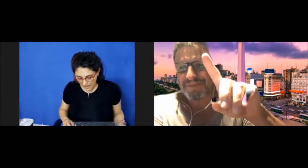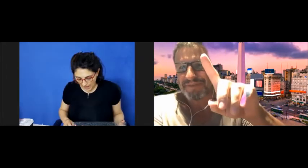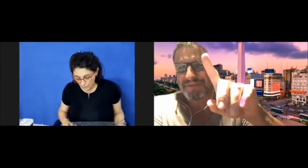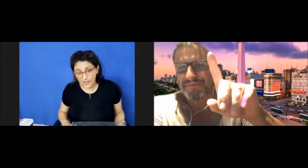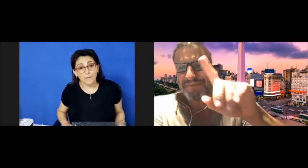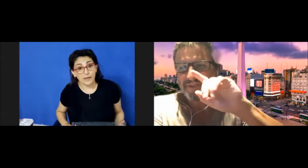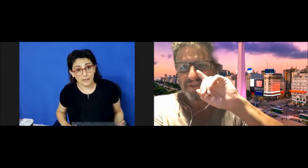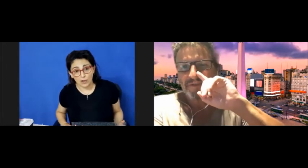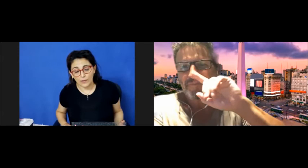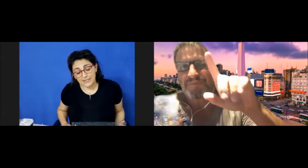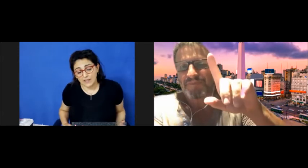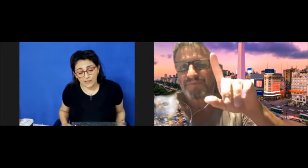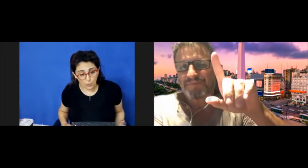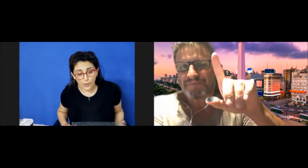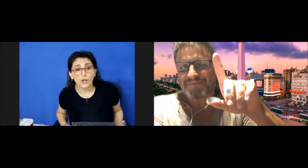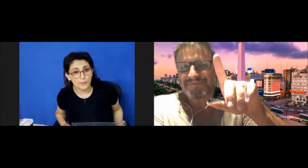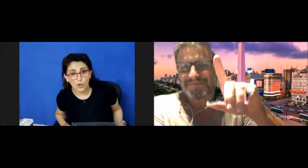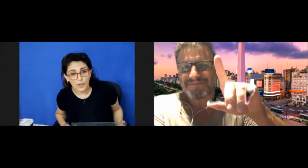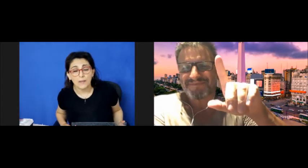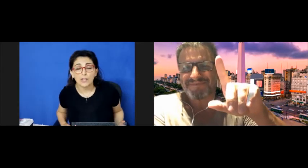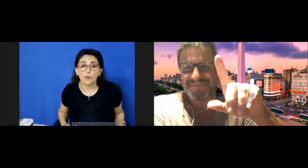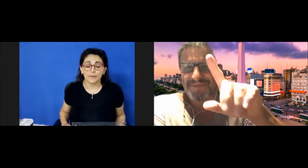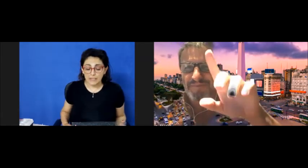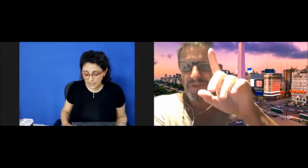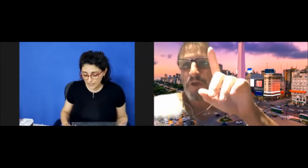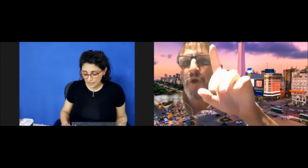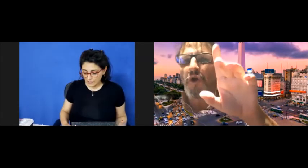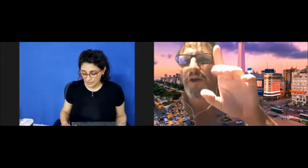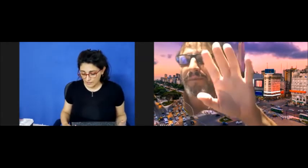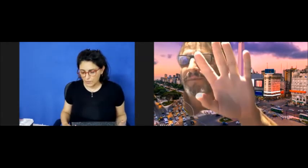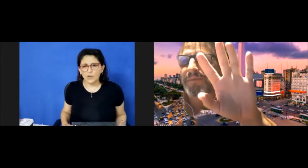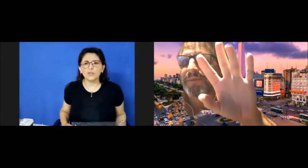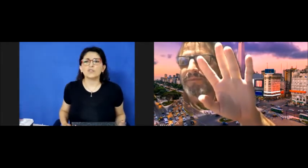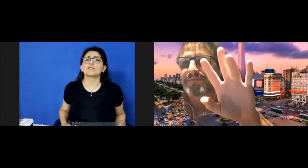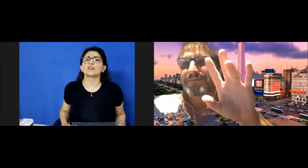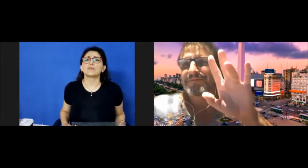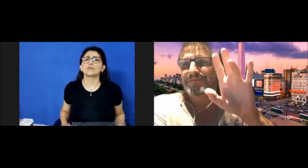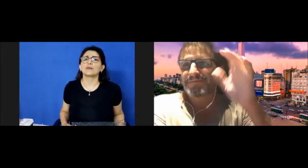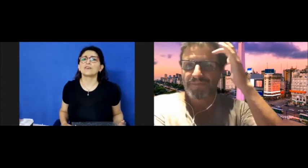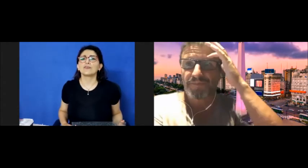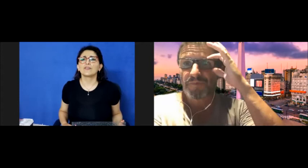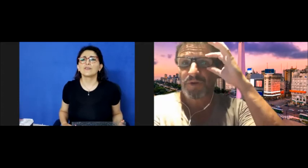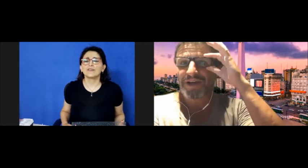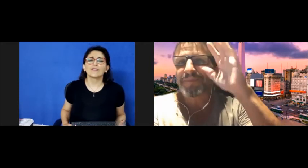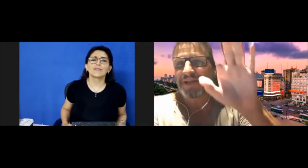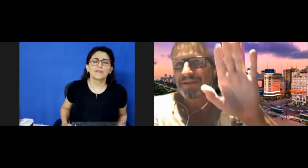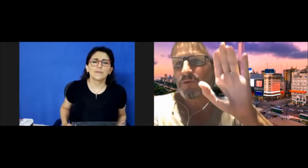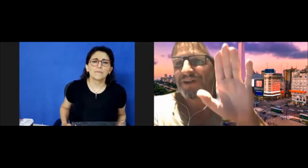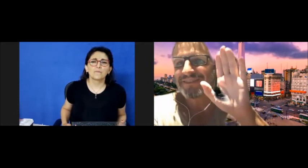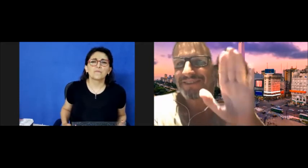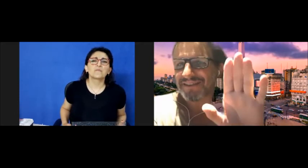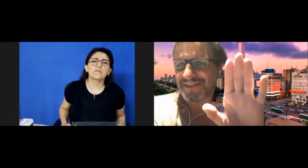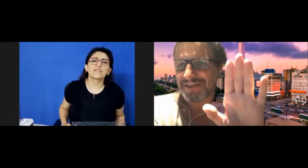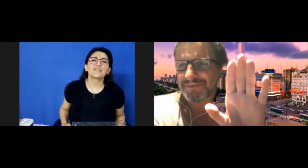hacia una maratón, aunque sea de 1,5 kilómetros para mí. ¿Cuánto se hace 1,5 kilómetros?